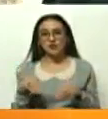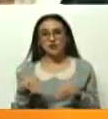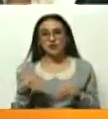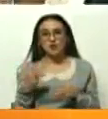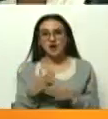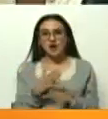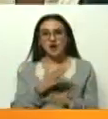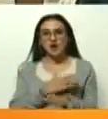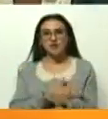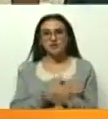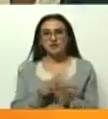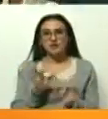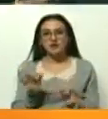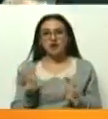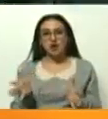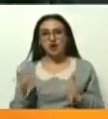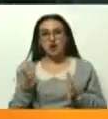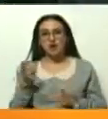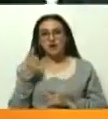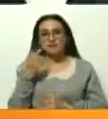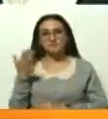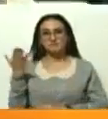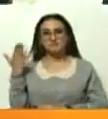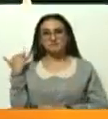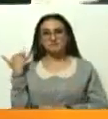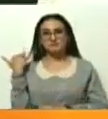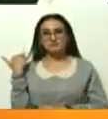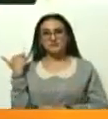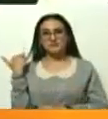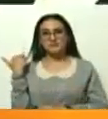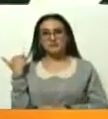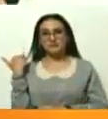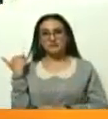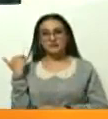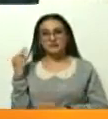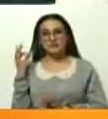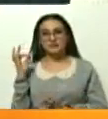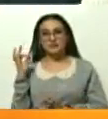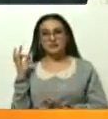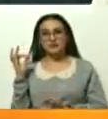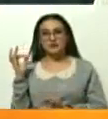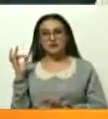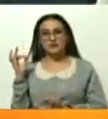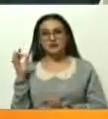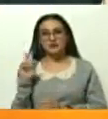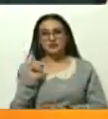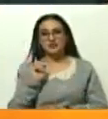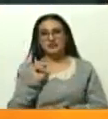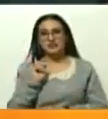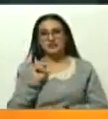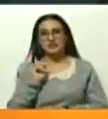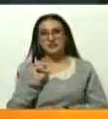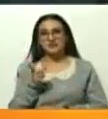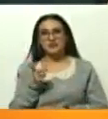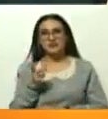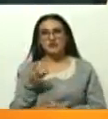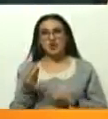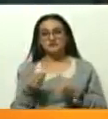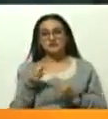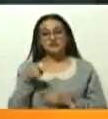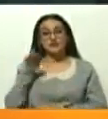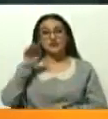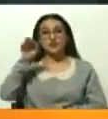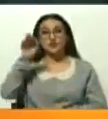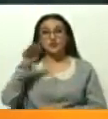hemos logrado en el pasado, proyectarlos hacia lo que debemos determinar para el